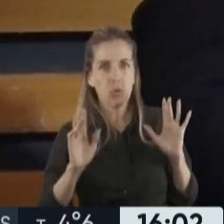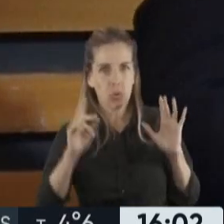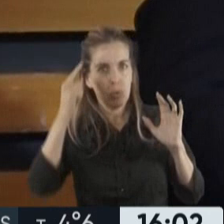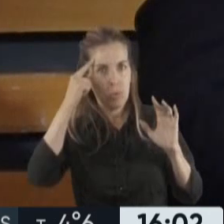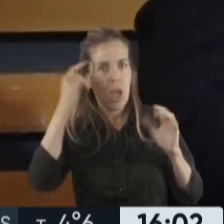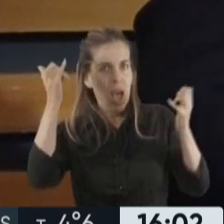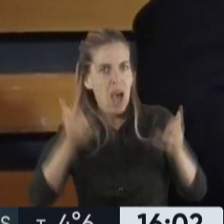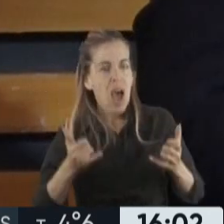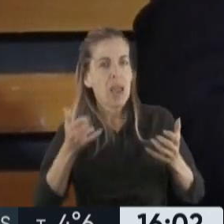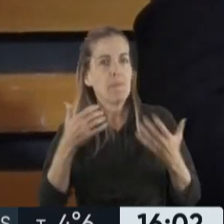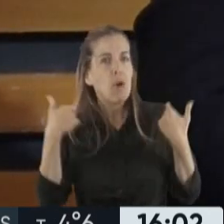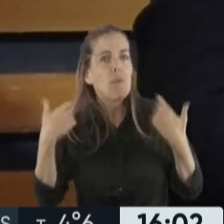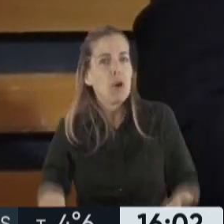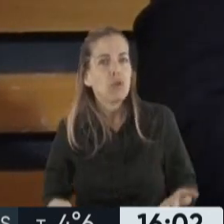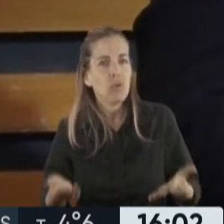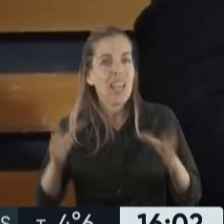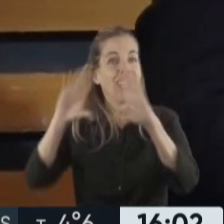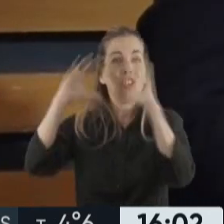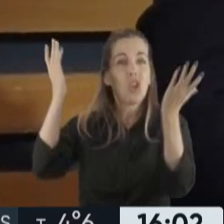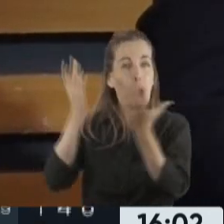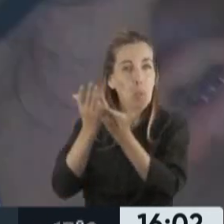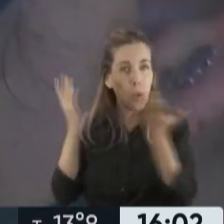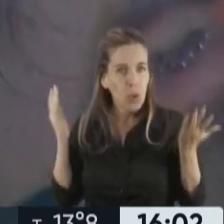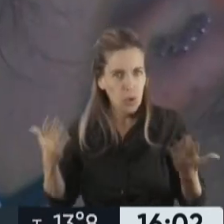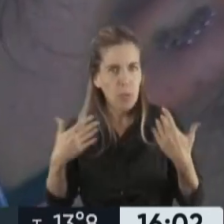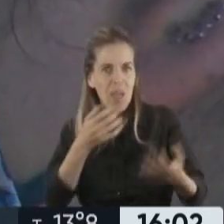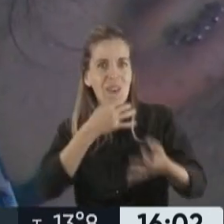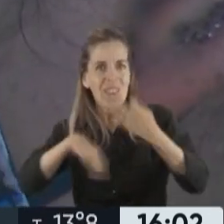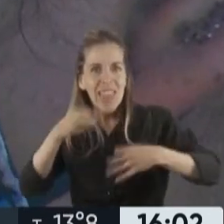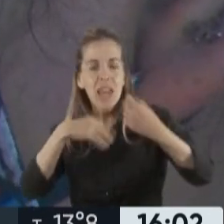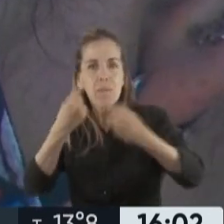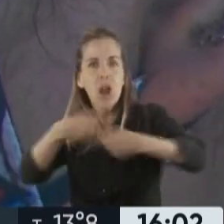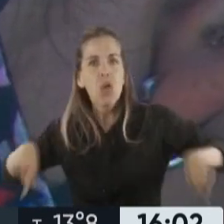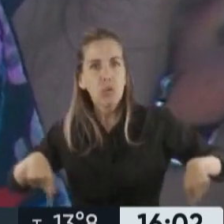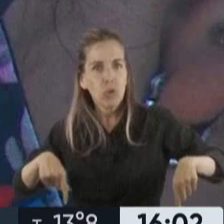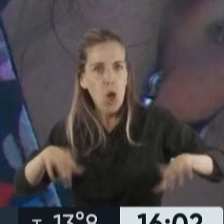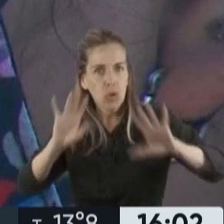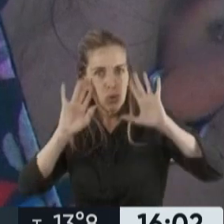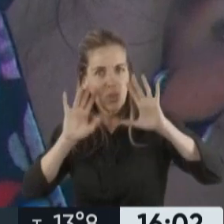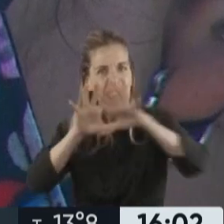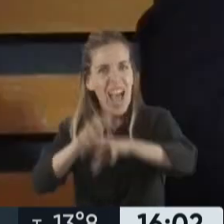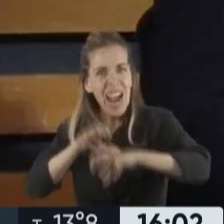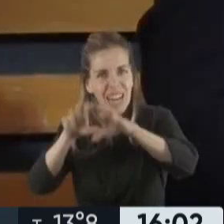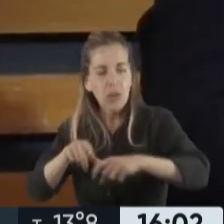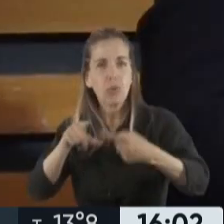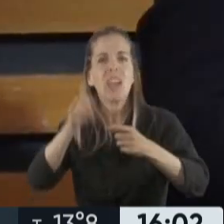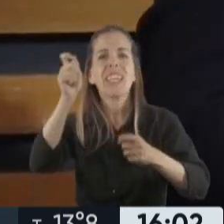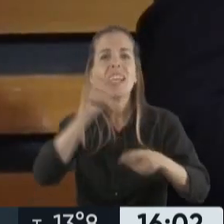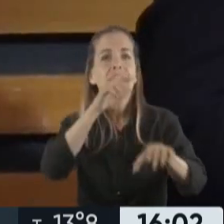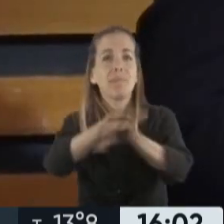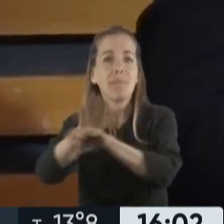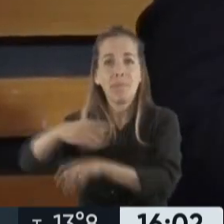mercado enorme en el mundo entero para vender productos ecológicos. ¿Y quiénes pueden producir esos